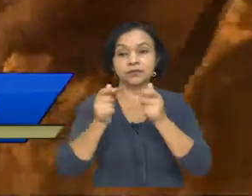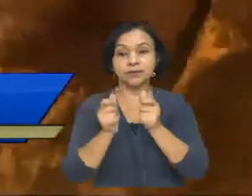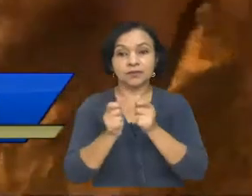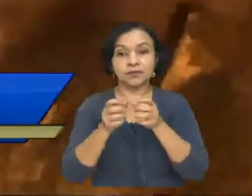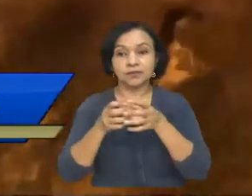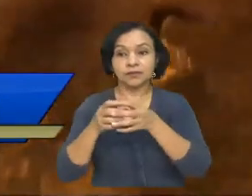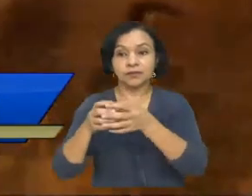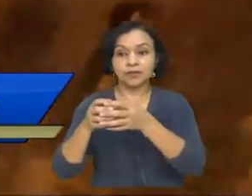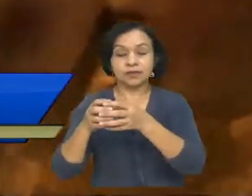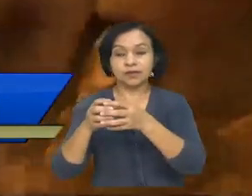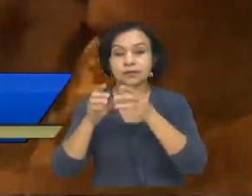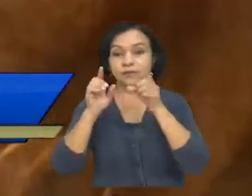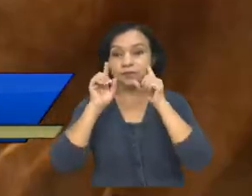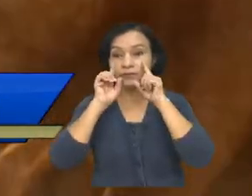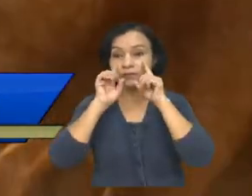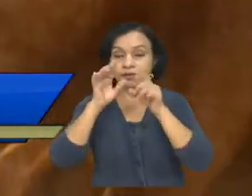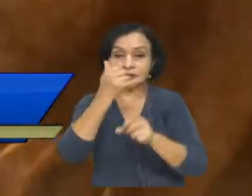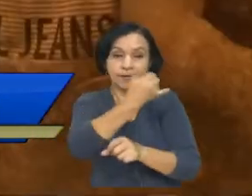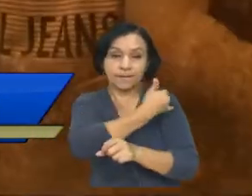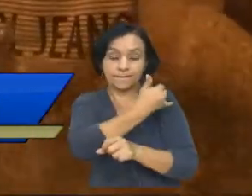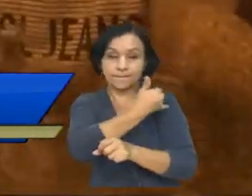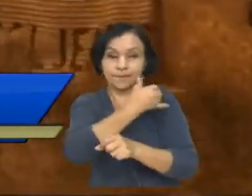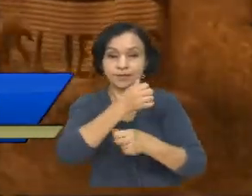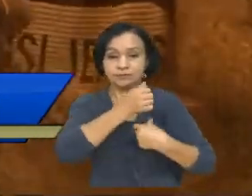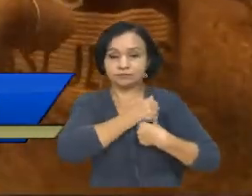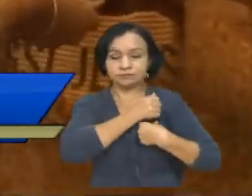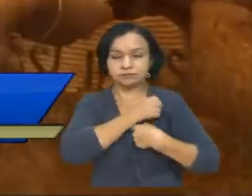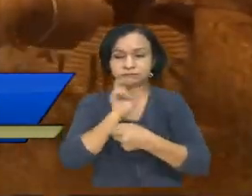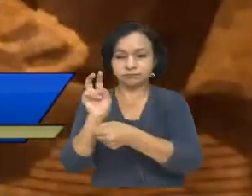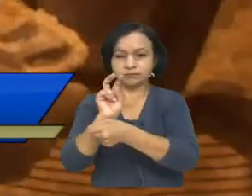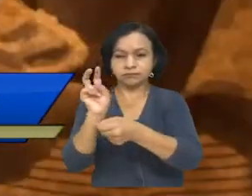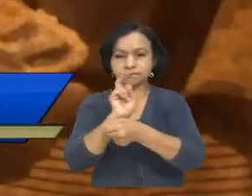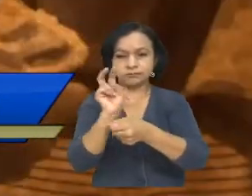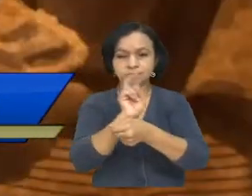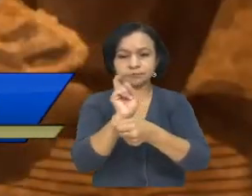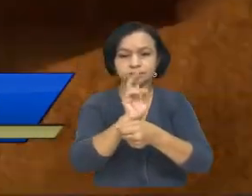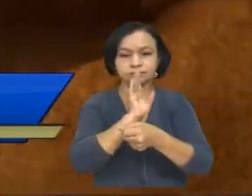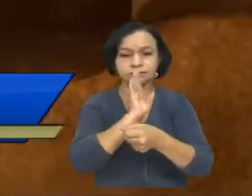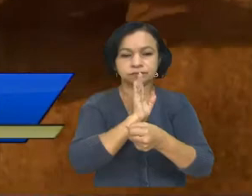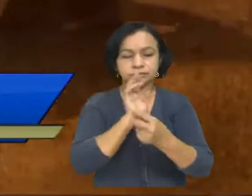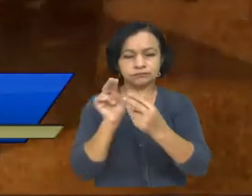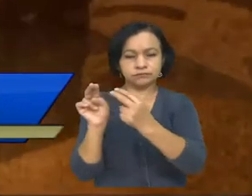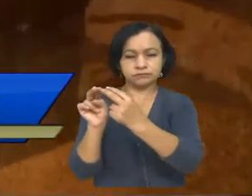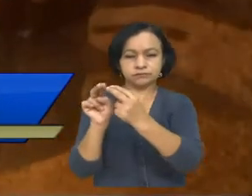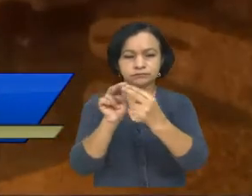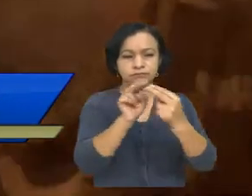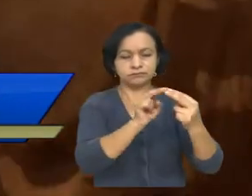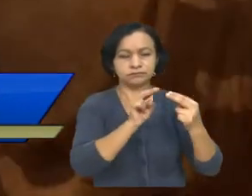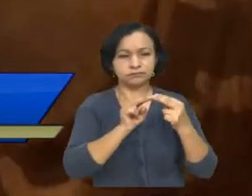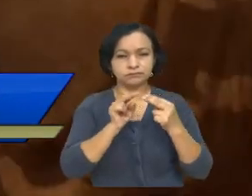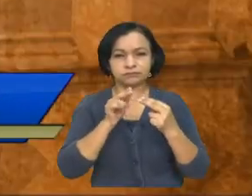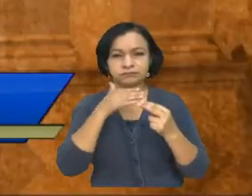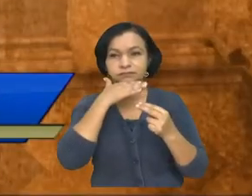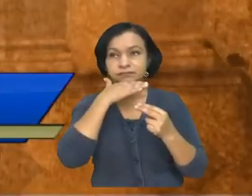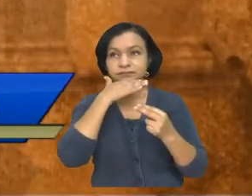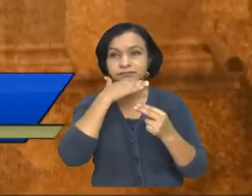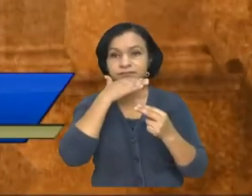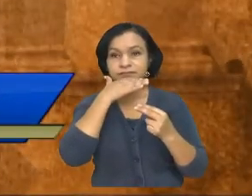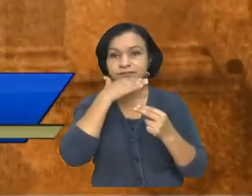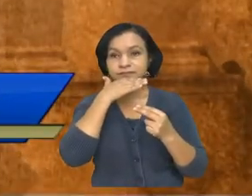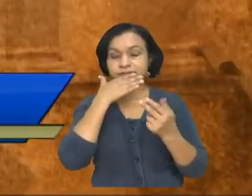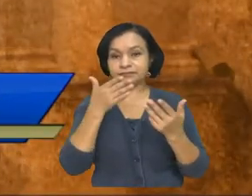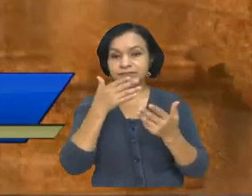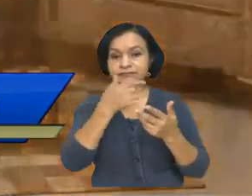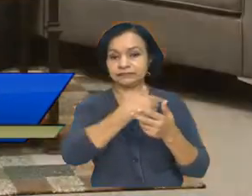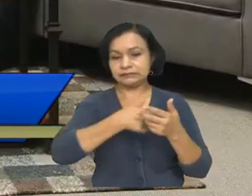todo lo que es la seguridad interna del hospital, y era tratar con guardias. O sea, eso era también medio complicado, porque otros estaban